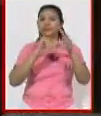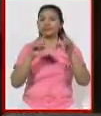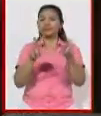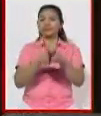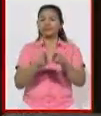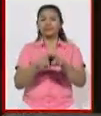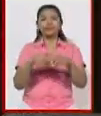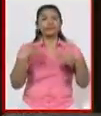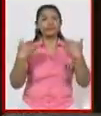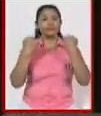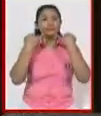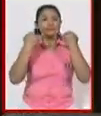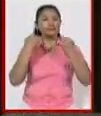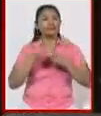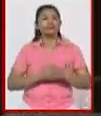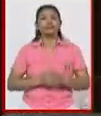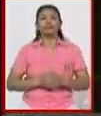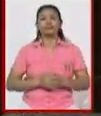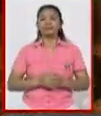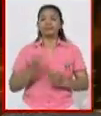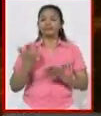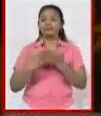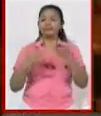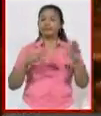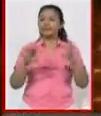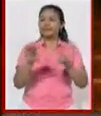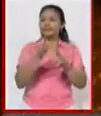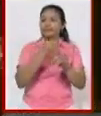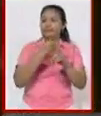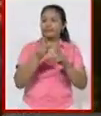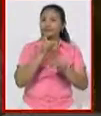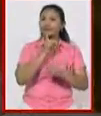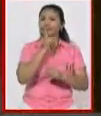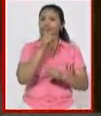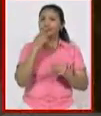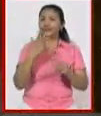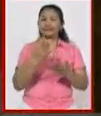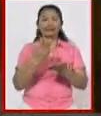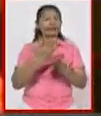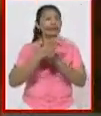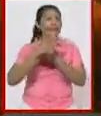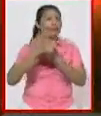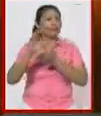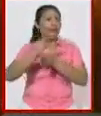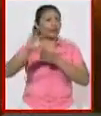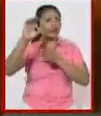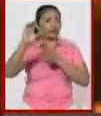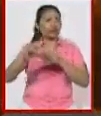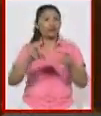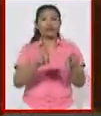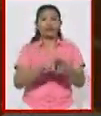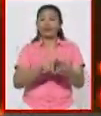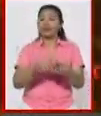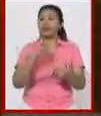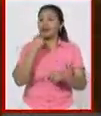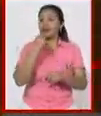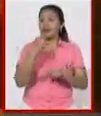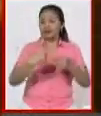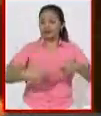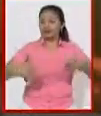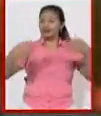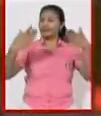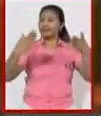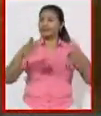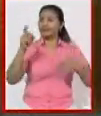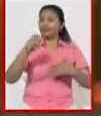Comunicación también dio a conocer su parecer respecto a estos actos de violencia y aseguró de que los rechaza totalmente. Además, consideró de que la